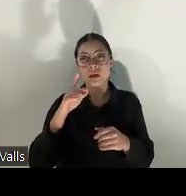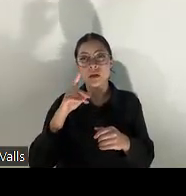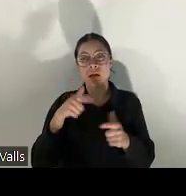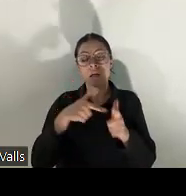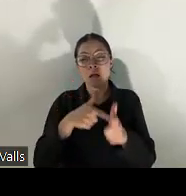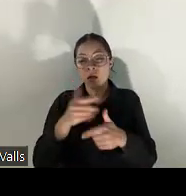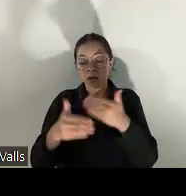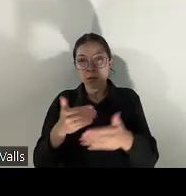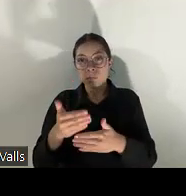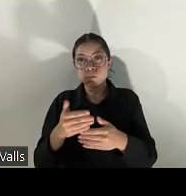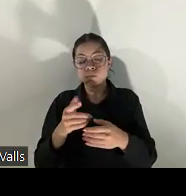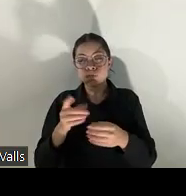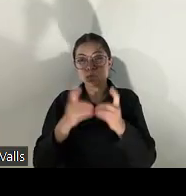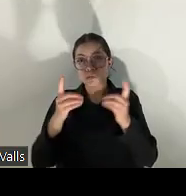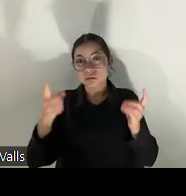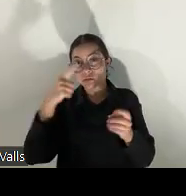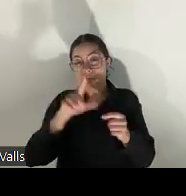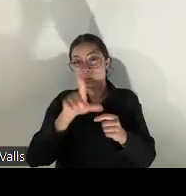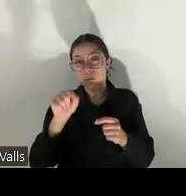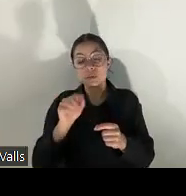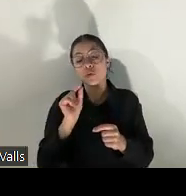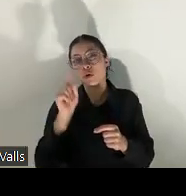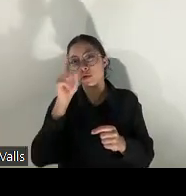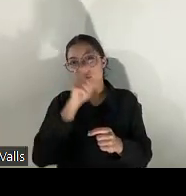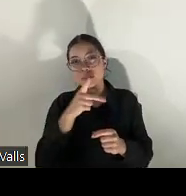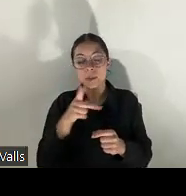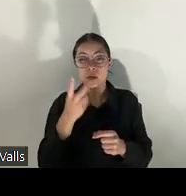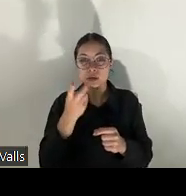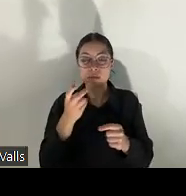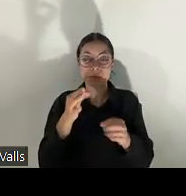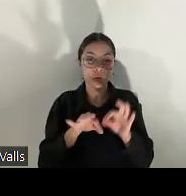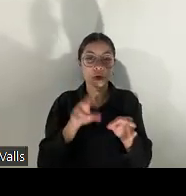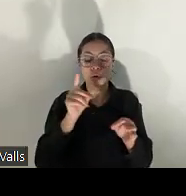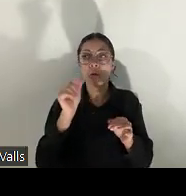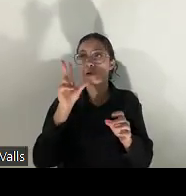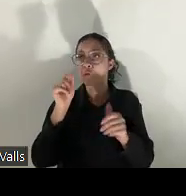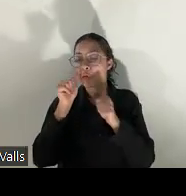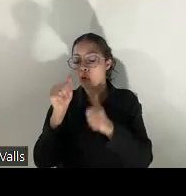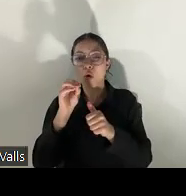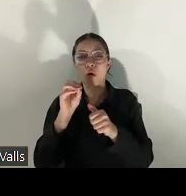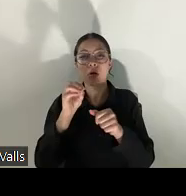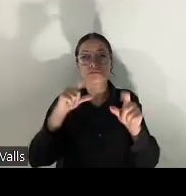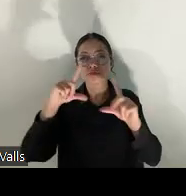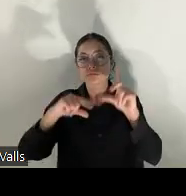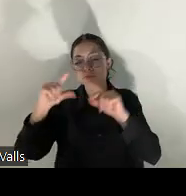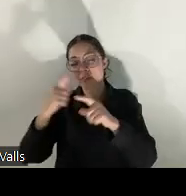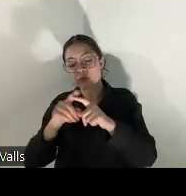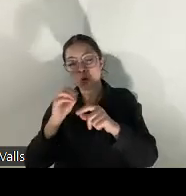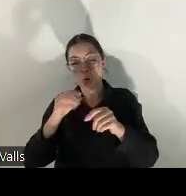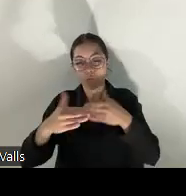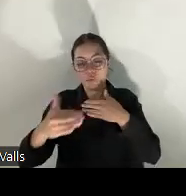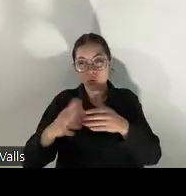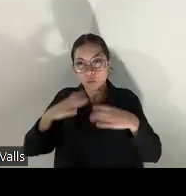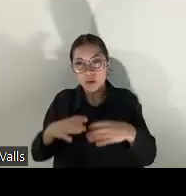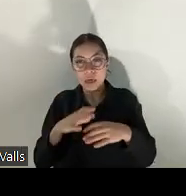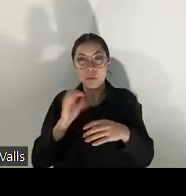avanzando en el resto de su desarrollo. Entonces, el que estos reflejos estén ausentes, que sean asimétricos, que presente el niño atragantamiento, salida de leche